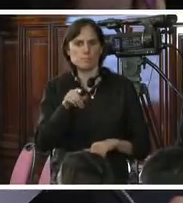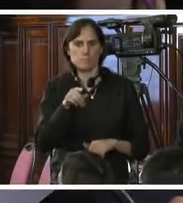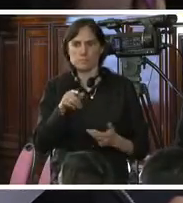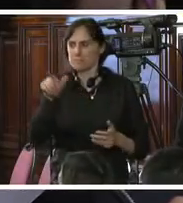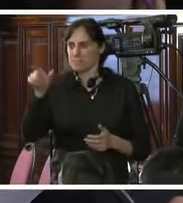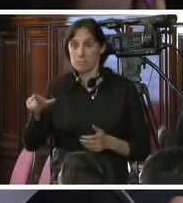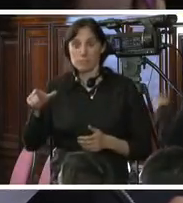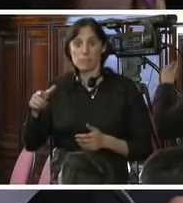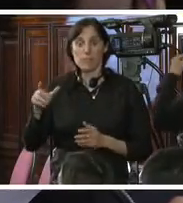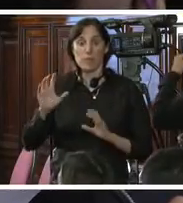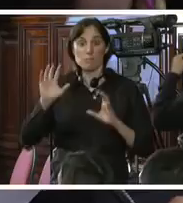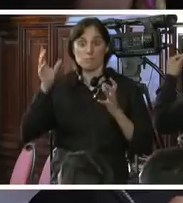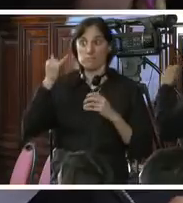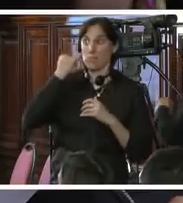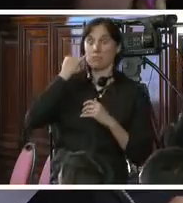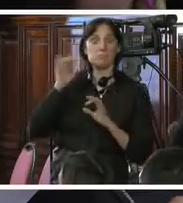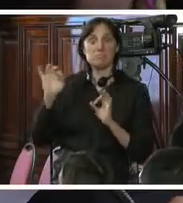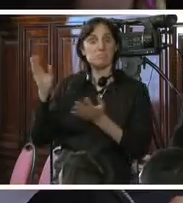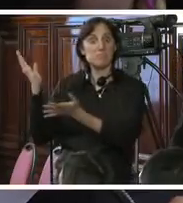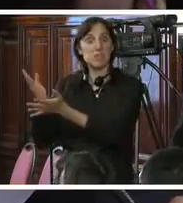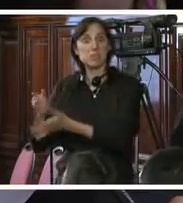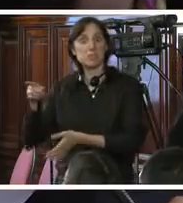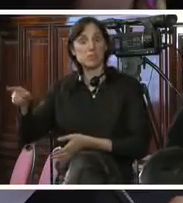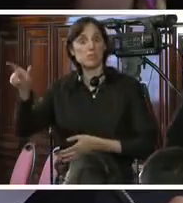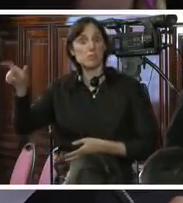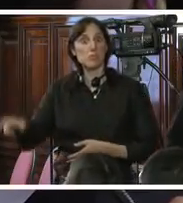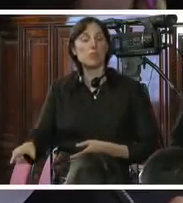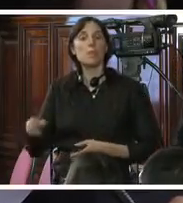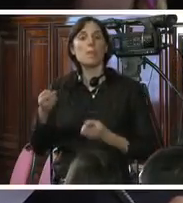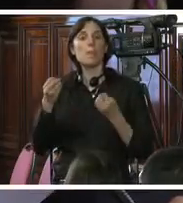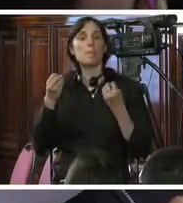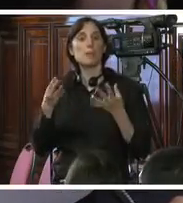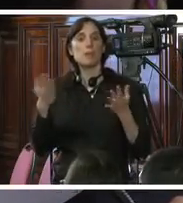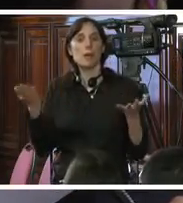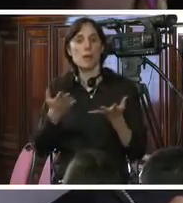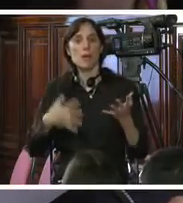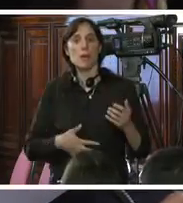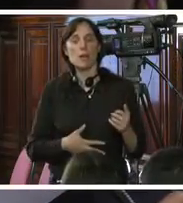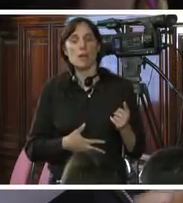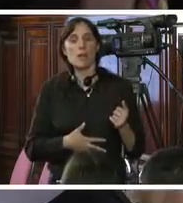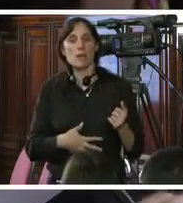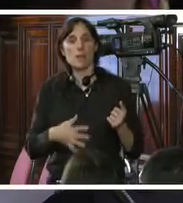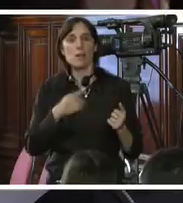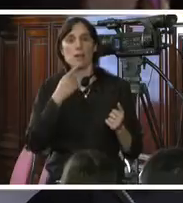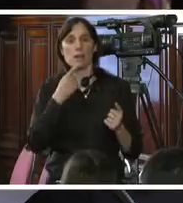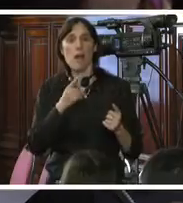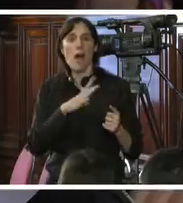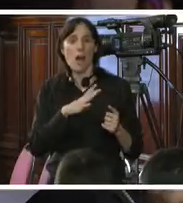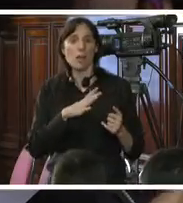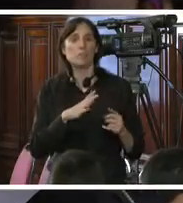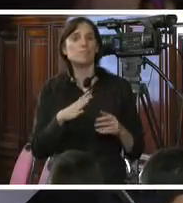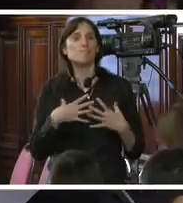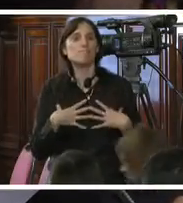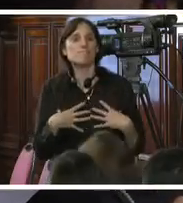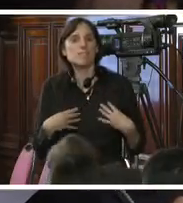la impunidad. En este contexto, el UNFPA ha denominado al embarazo en edades tempranas como el síndrome del fracaso, ya